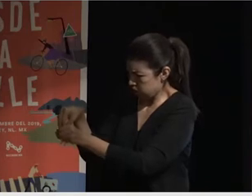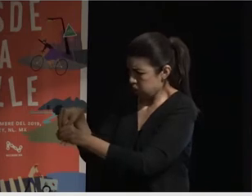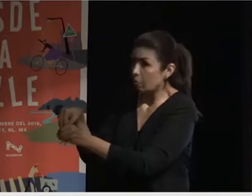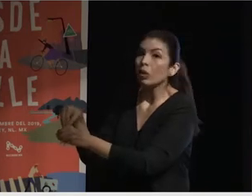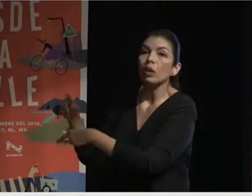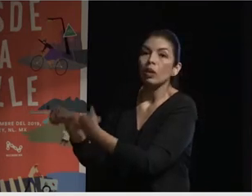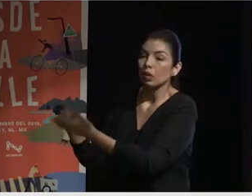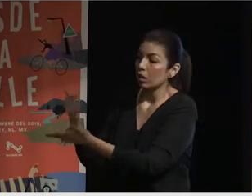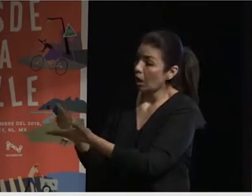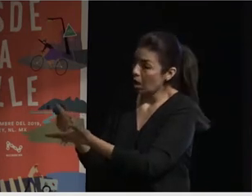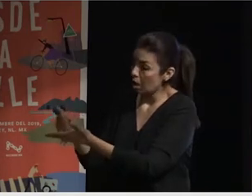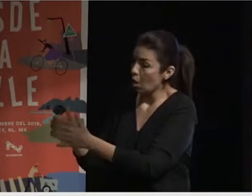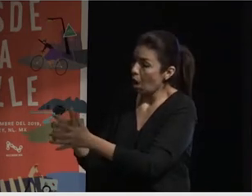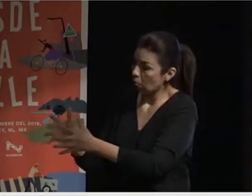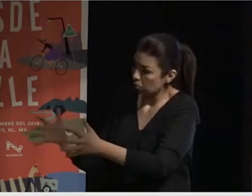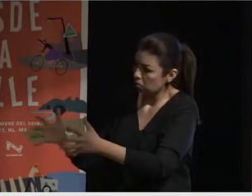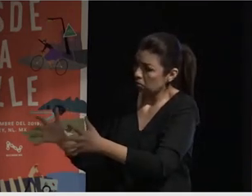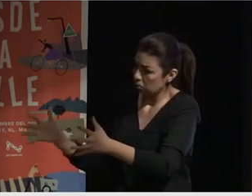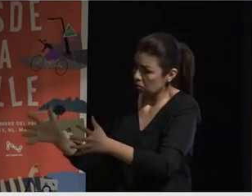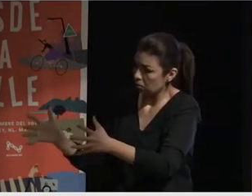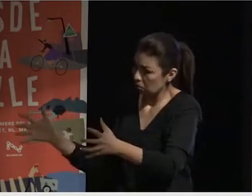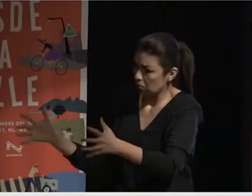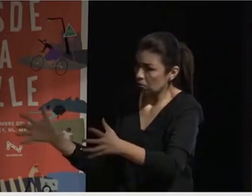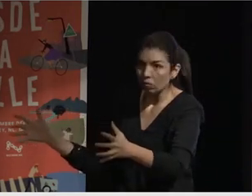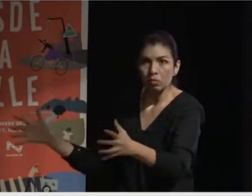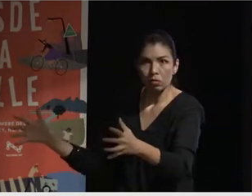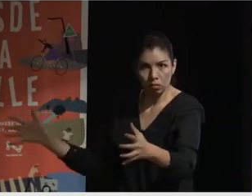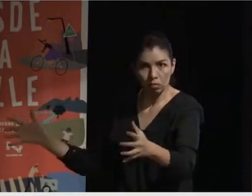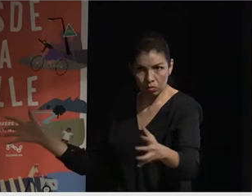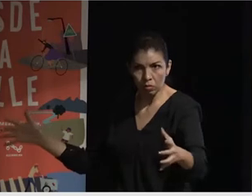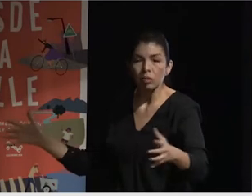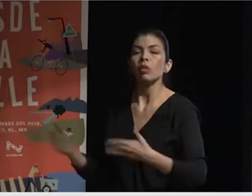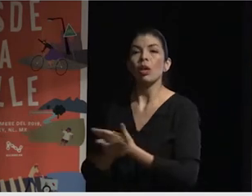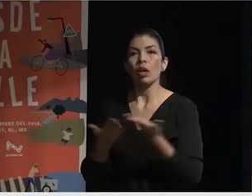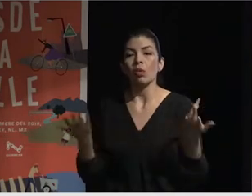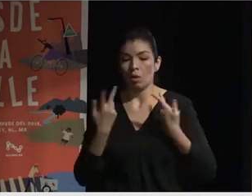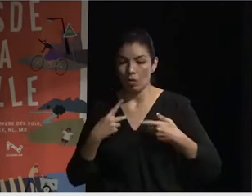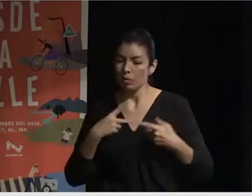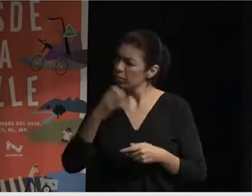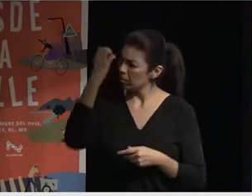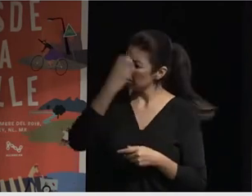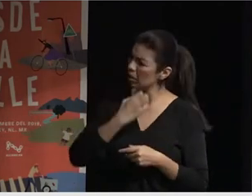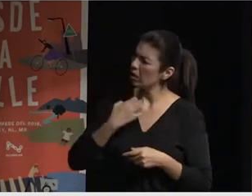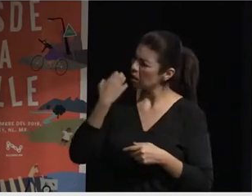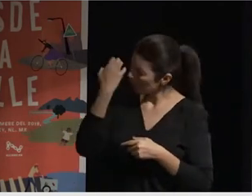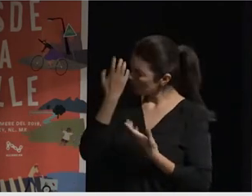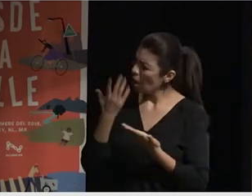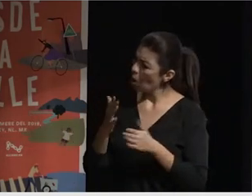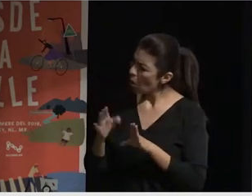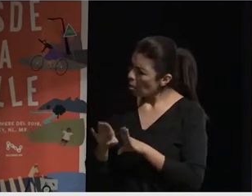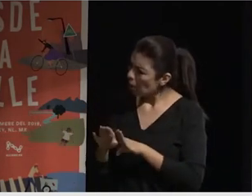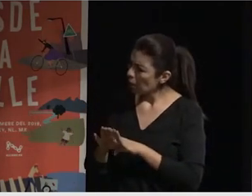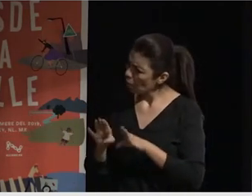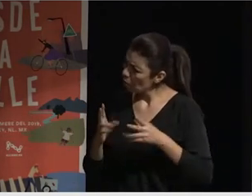mismos argumentos para explicar el proceso inverso, es decir, la suburbanización, cómo las clases medias se fueron, tratan de explicar con los mismos